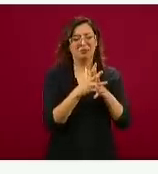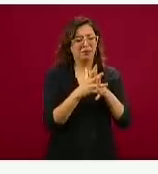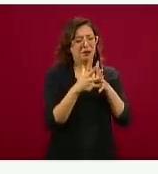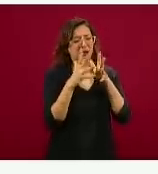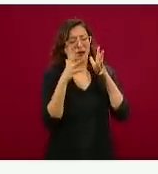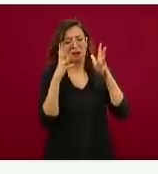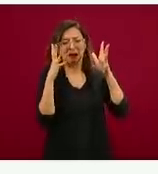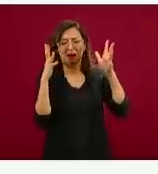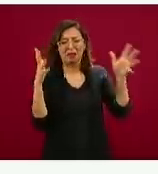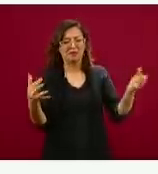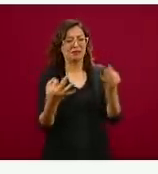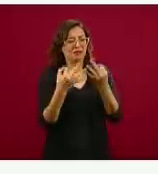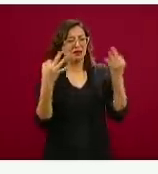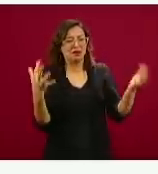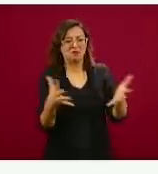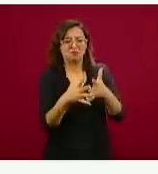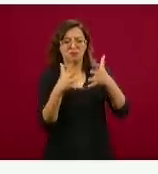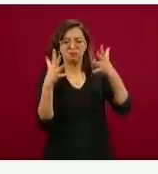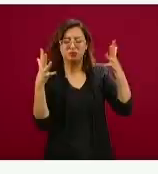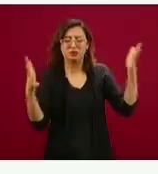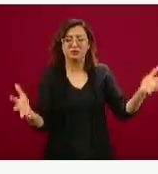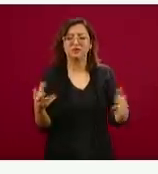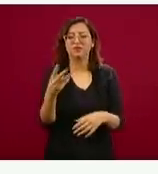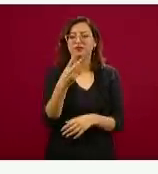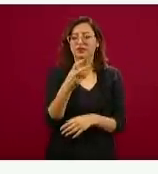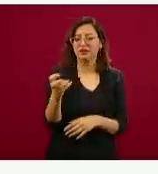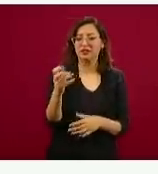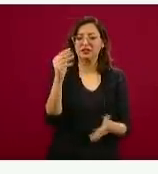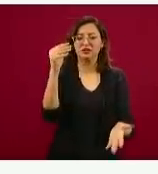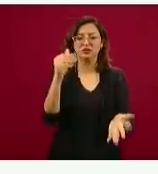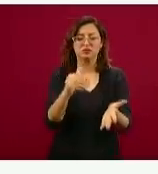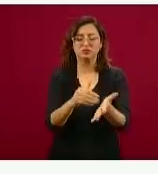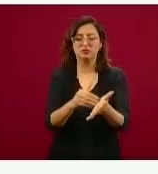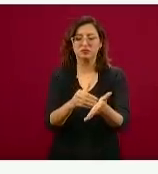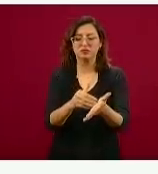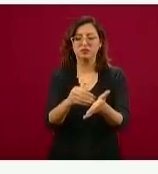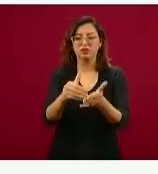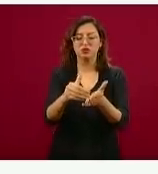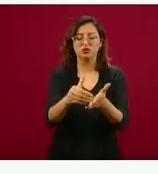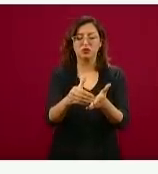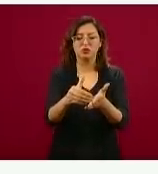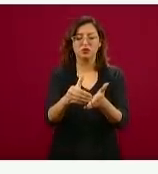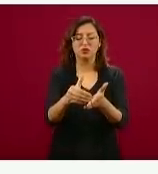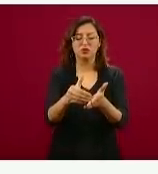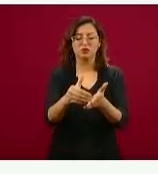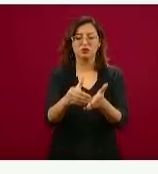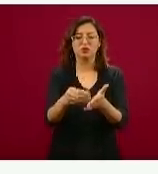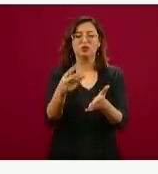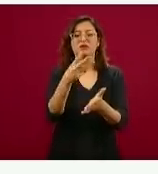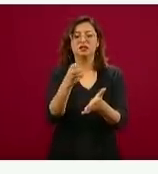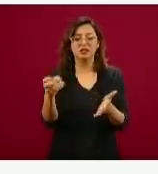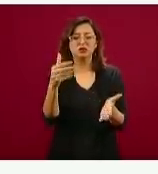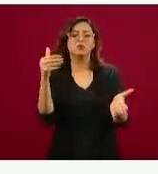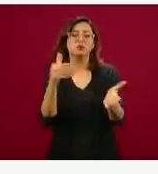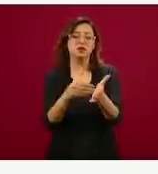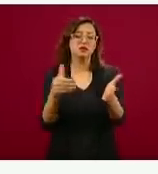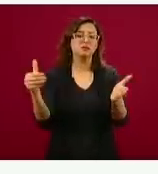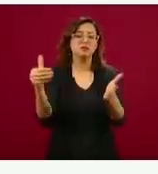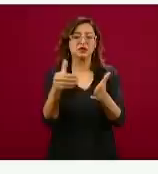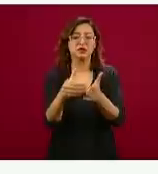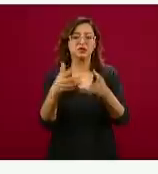extenso territorialmente, que tiene más de 300 mil millones de